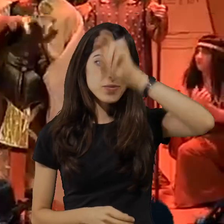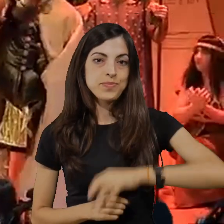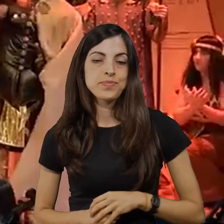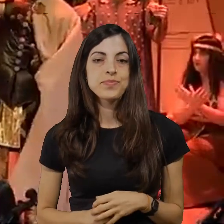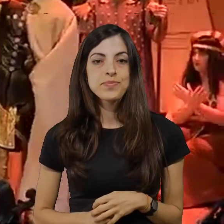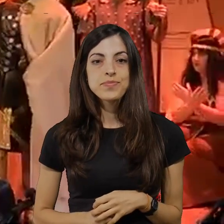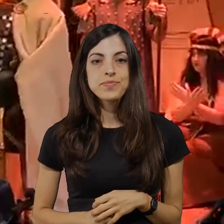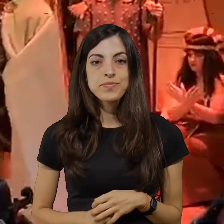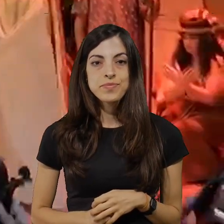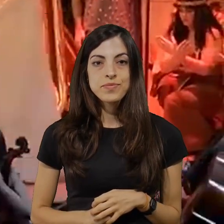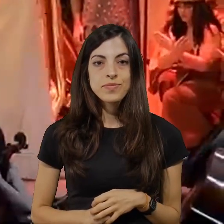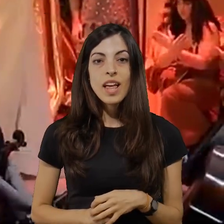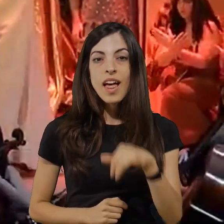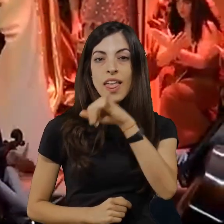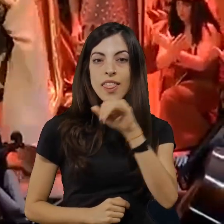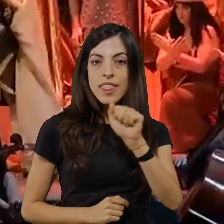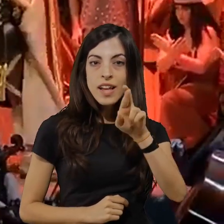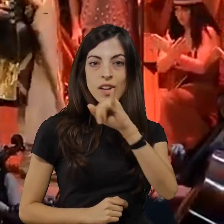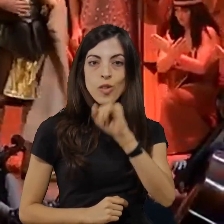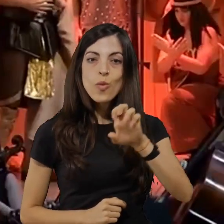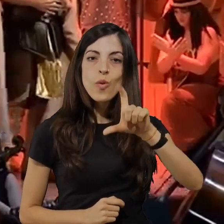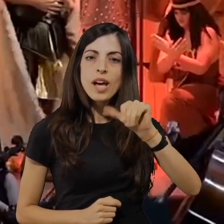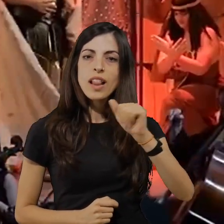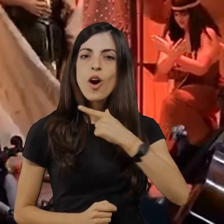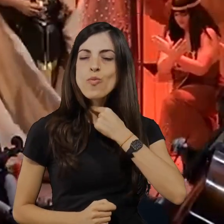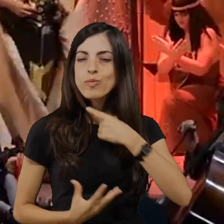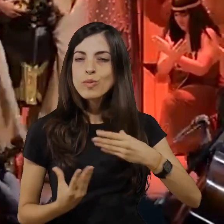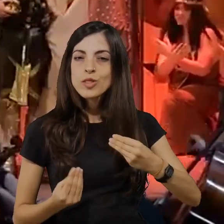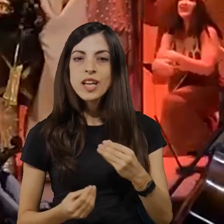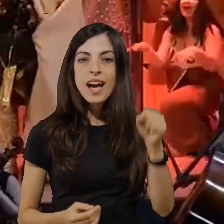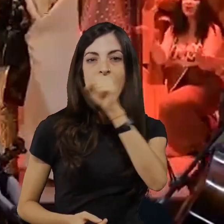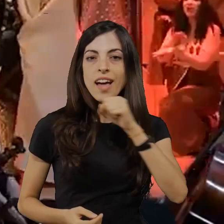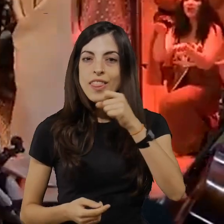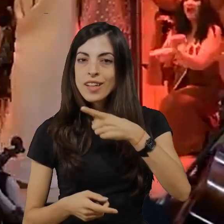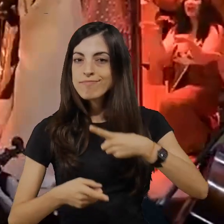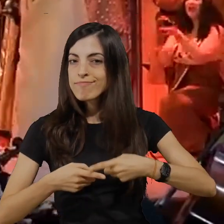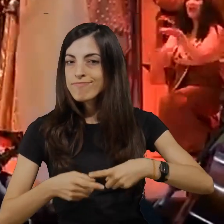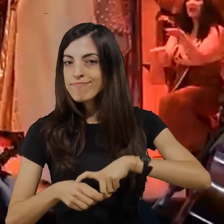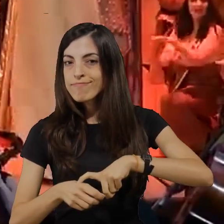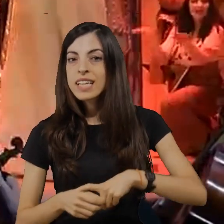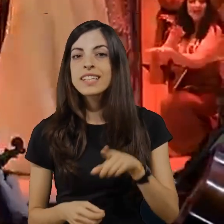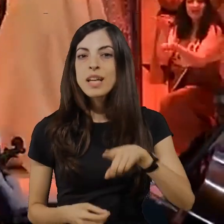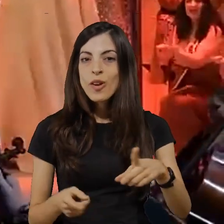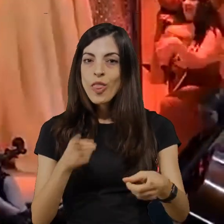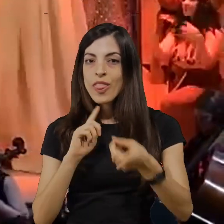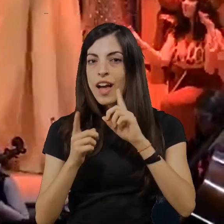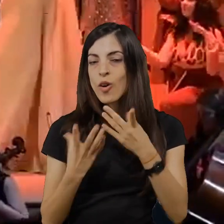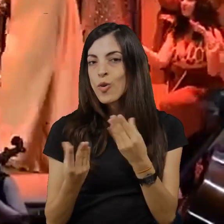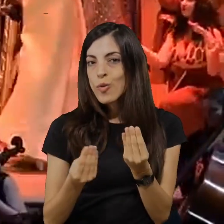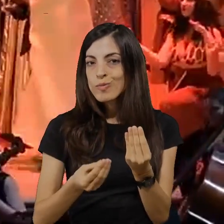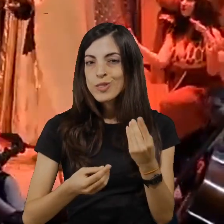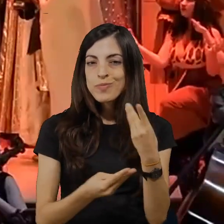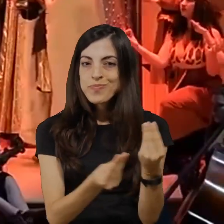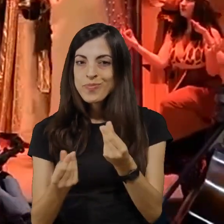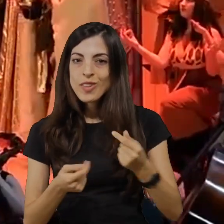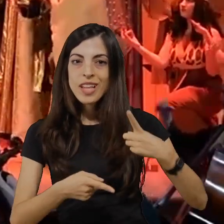zarzuela cargada de humor, canciones picantes y un diálogo plagado de insinuaciones sexuales que tuvo en vilo al país en los primeros años